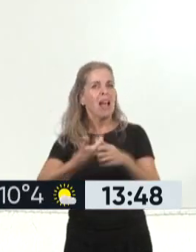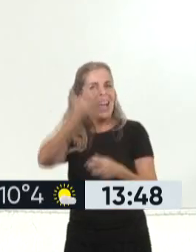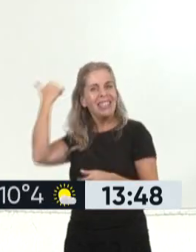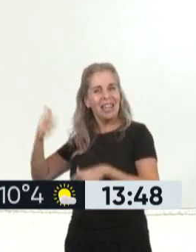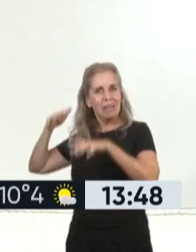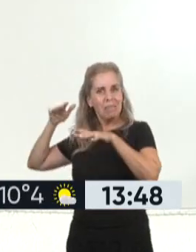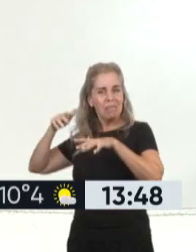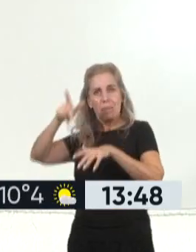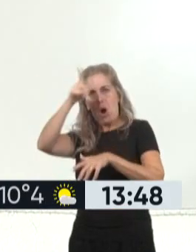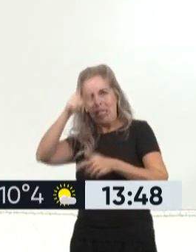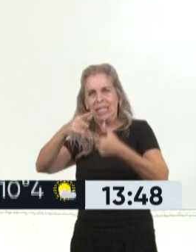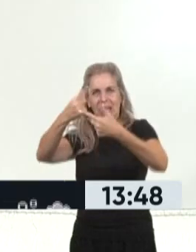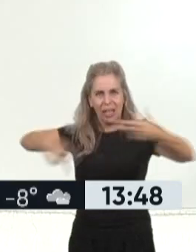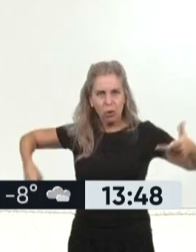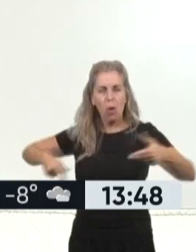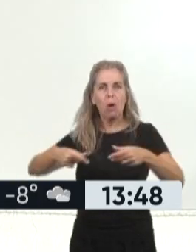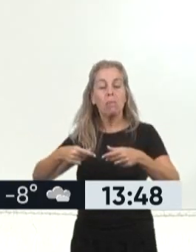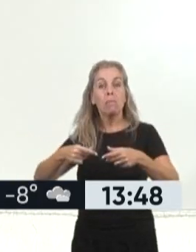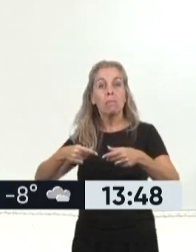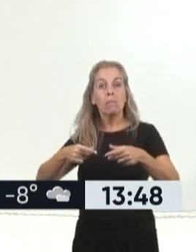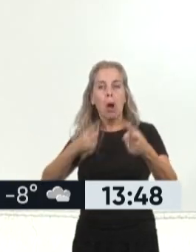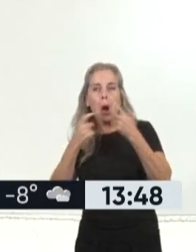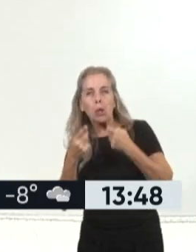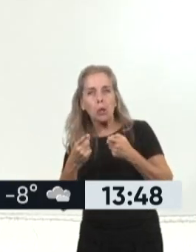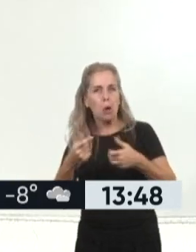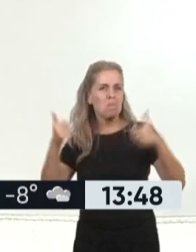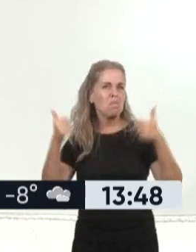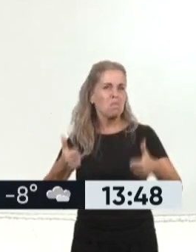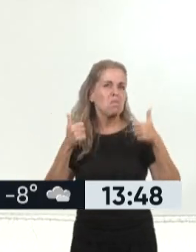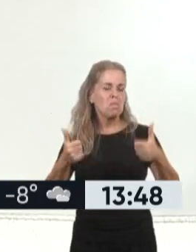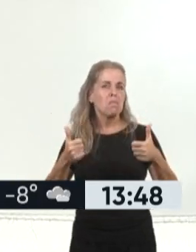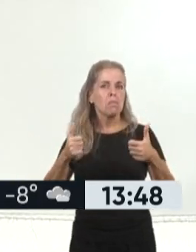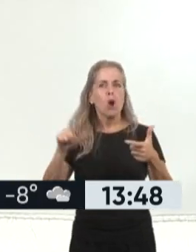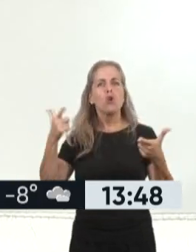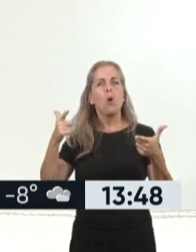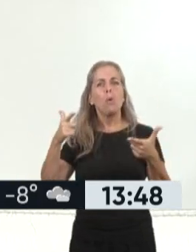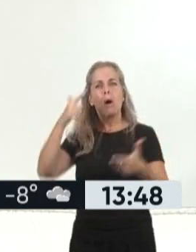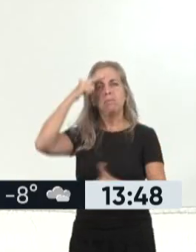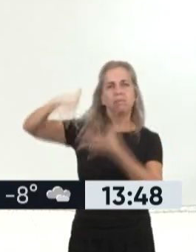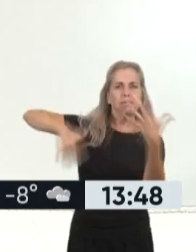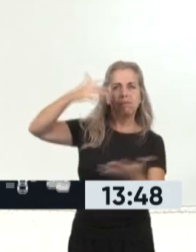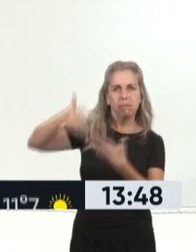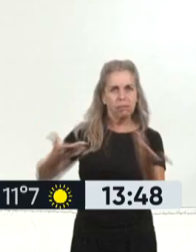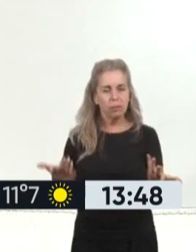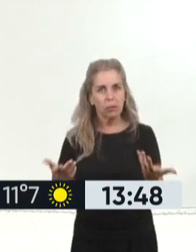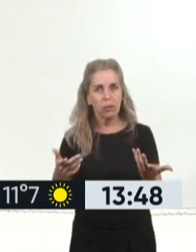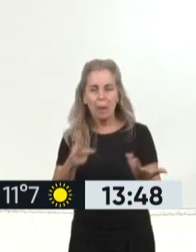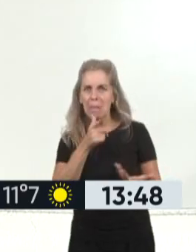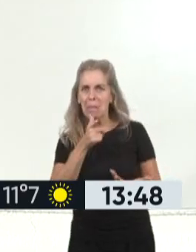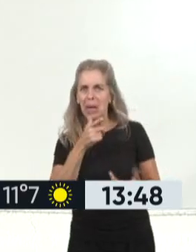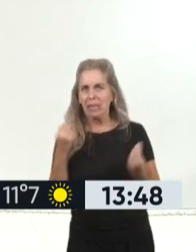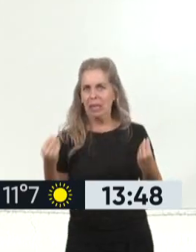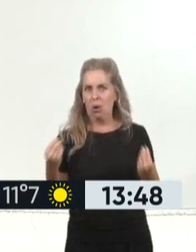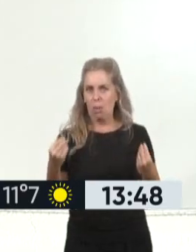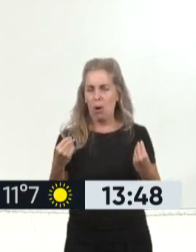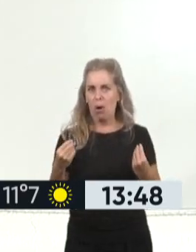justamente, en función de que no ha habido ningún tipo de desmán. La lógica pareciera indicar que los